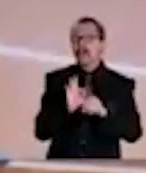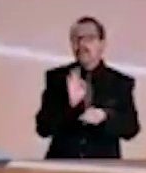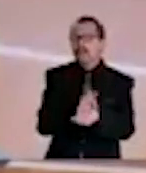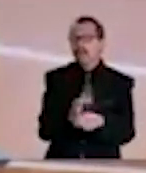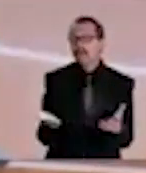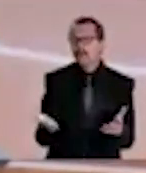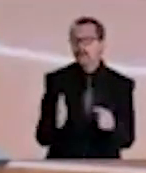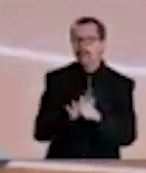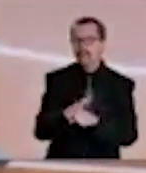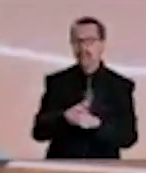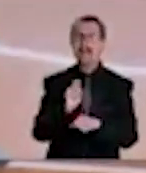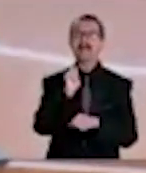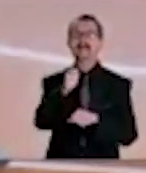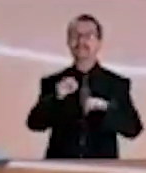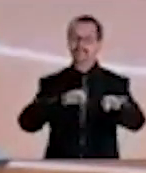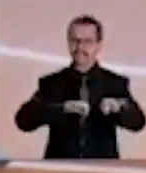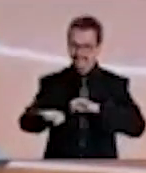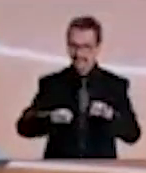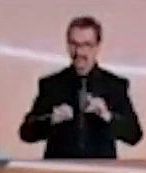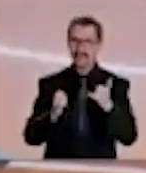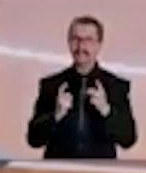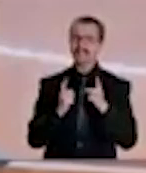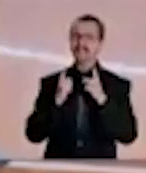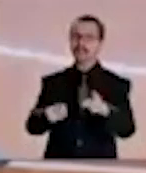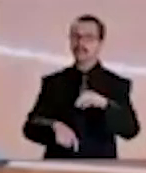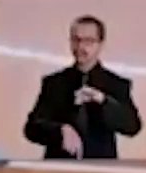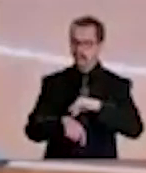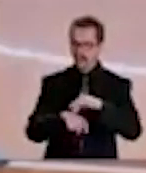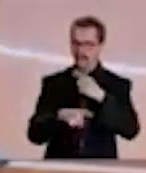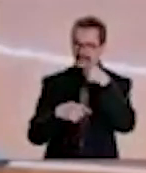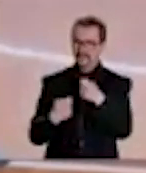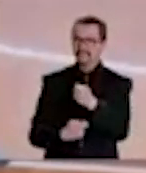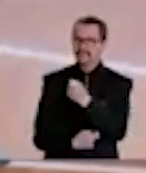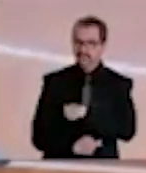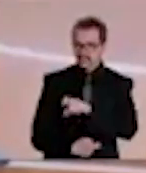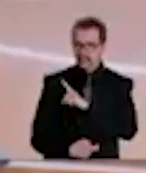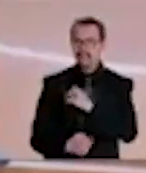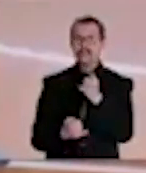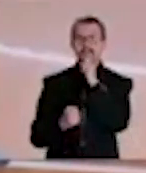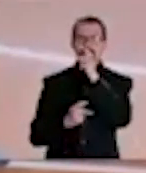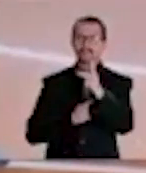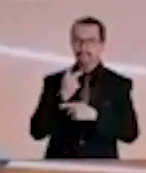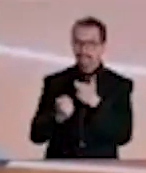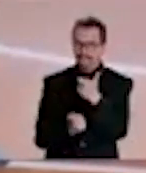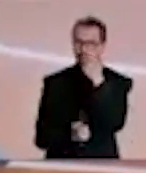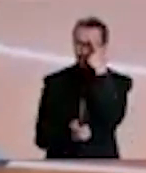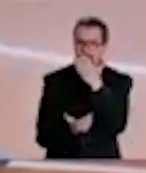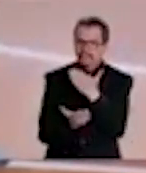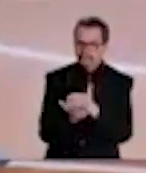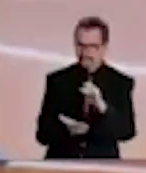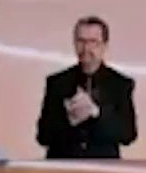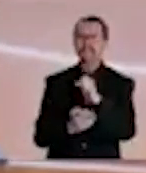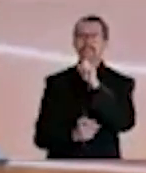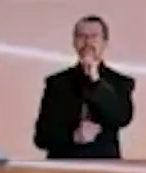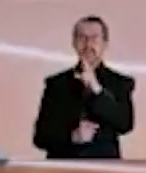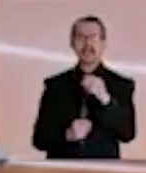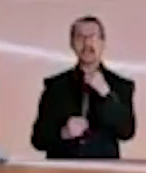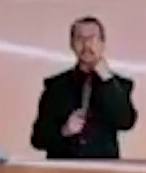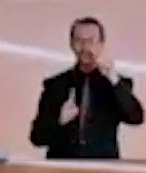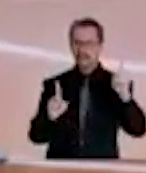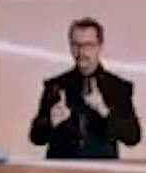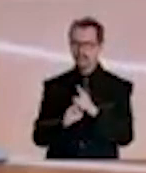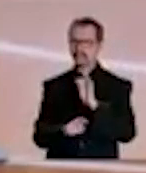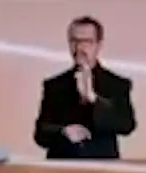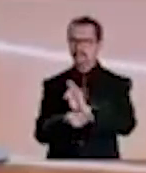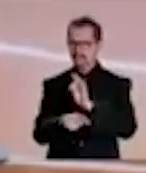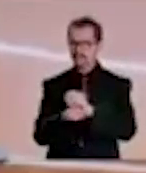acceso al limpio que les demos crédito que les ayudemos a que se incorporen que trabajemos con abogados para la reunificación pero te voy a decir esa